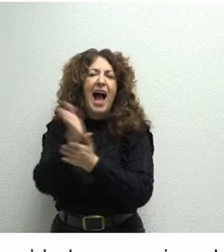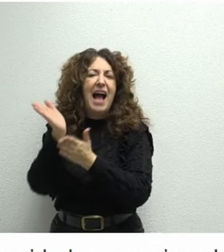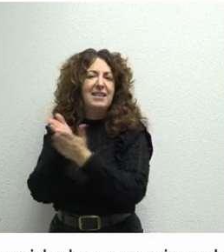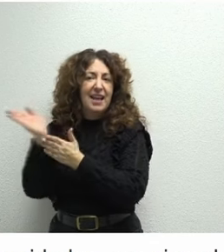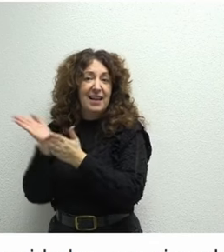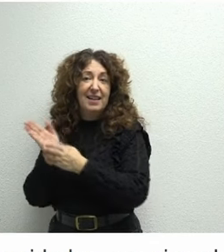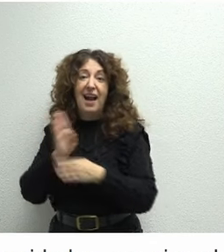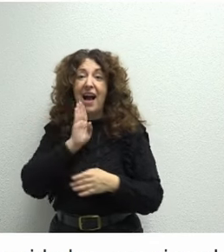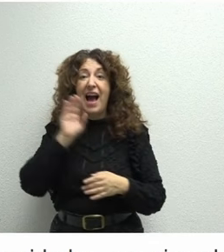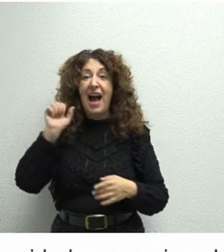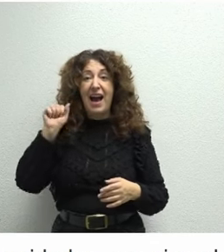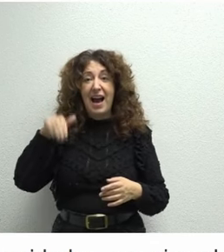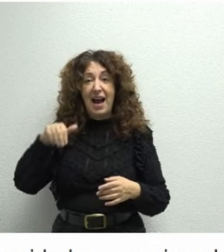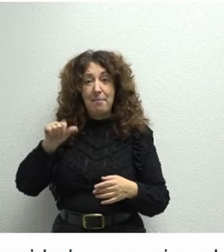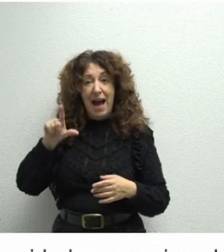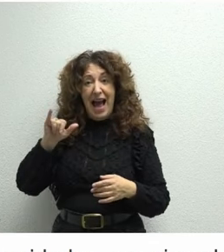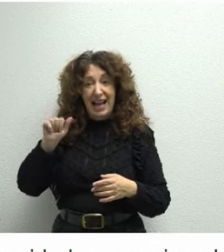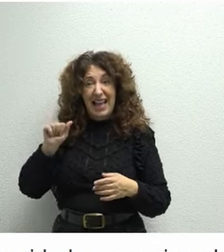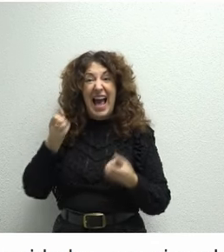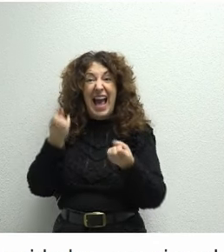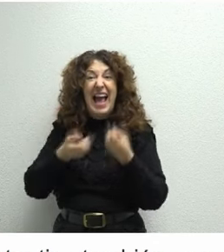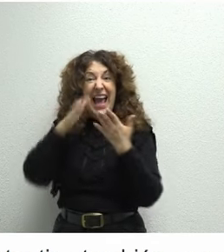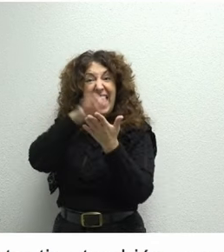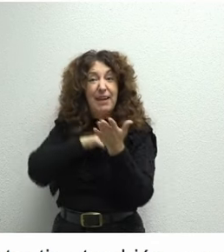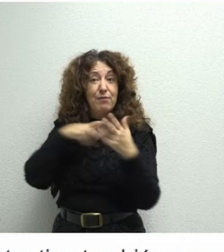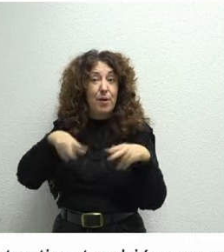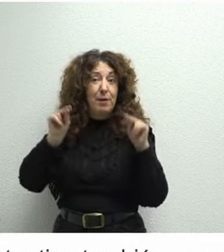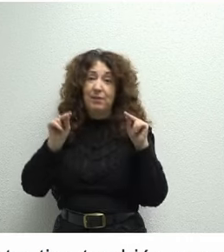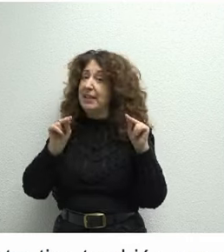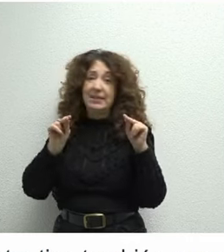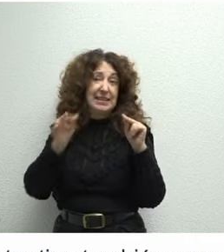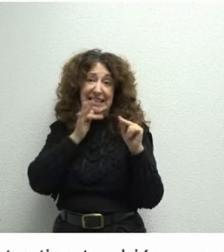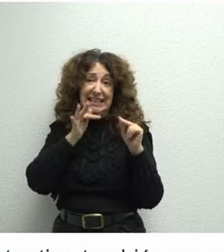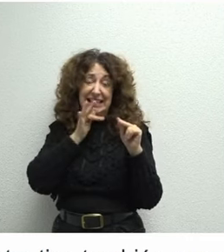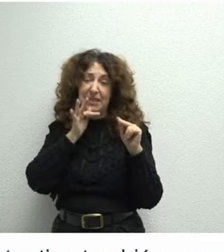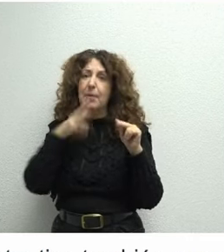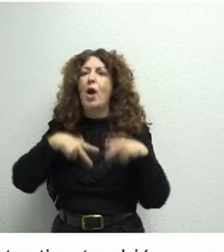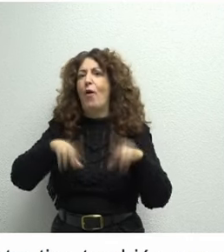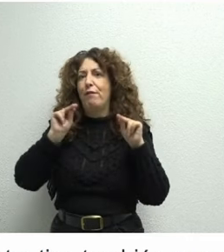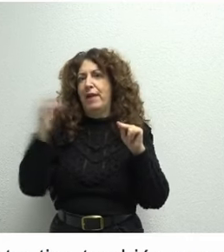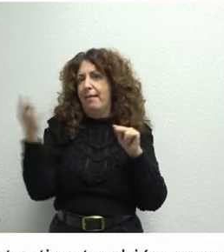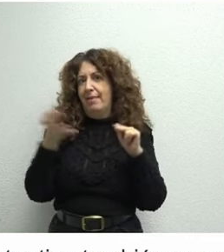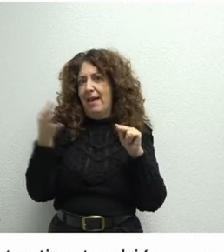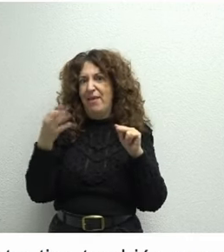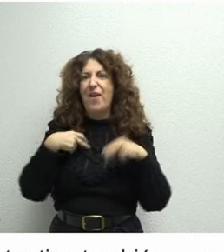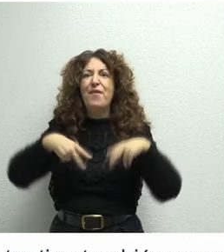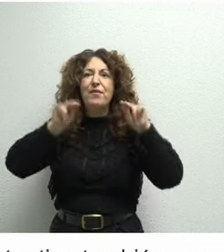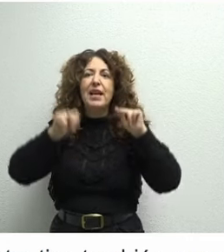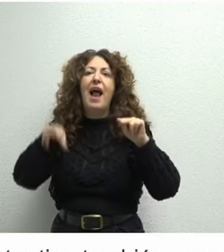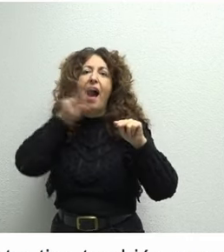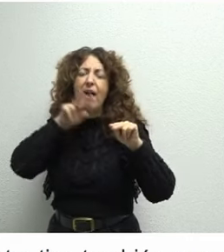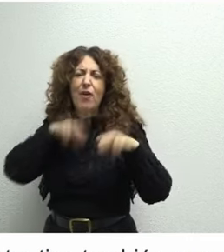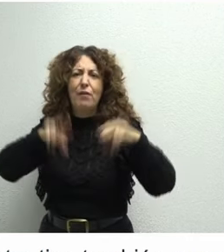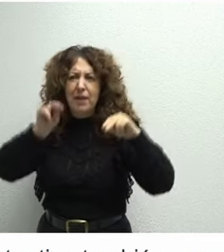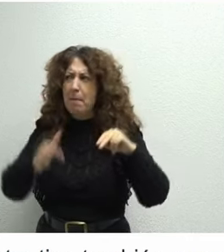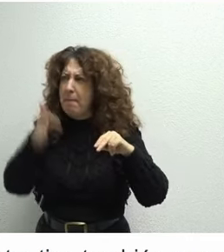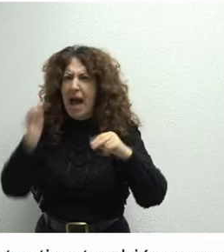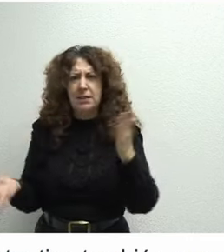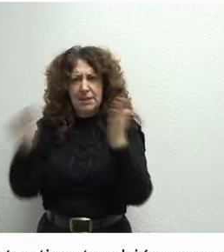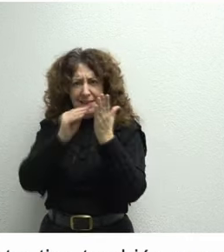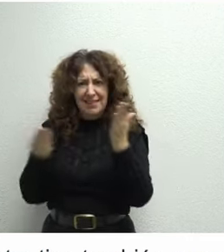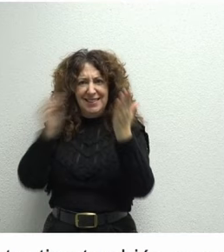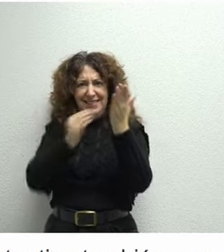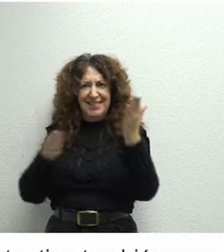decía Maria que el informe no se terminado pero es que no hay que ponerle fin porque es que yo no puedo terminarlo cada vez que hablo os veo Hablar a vosotros